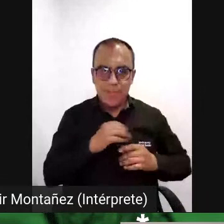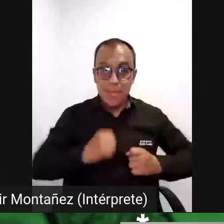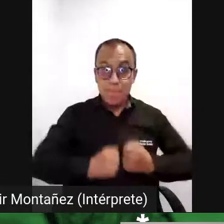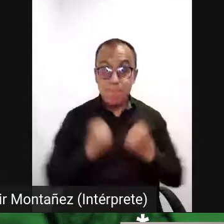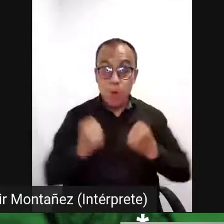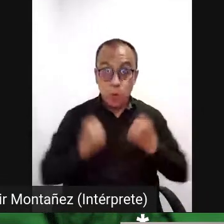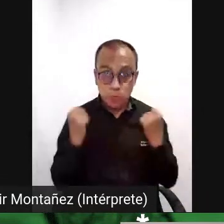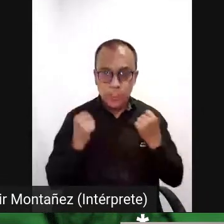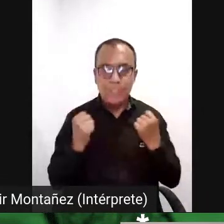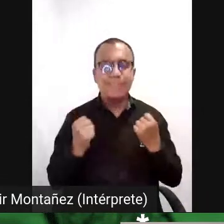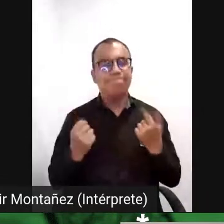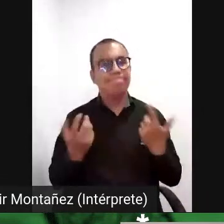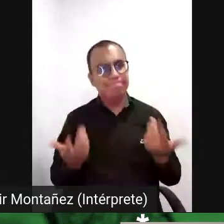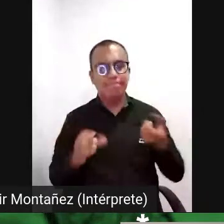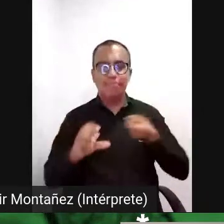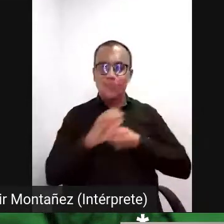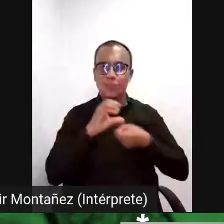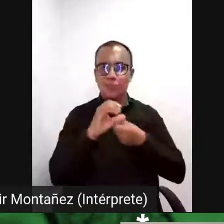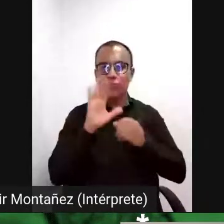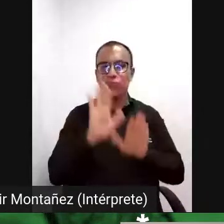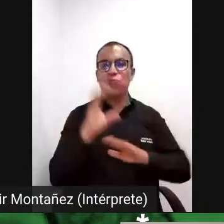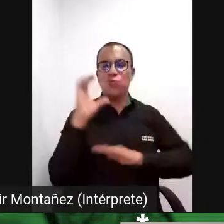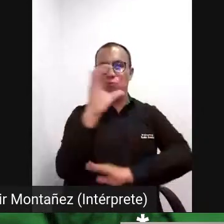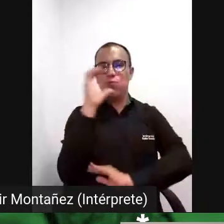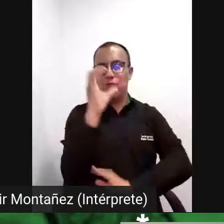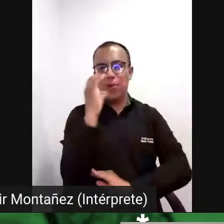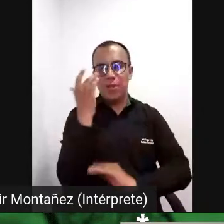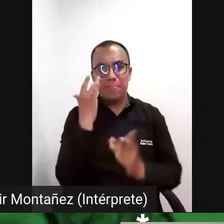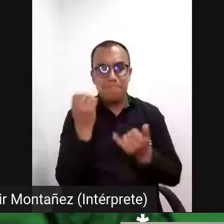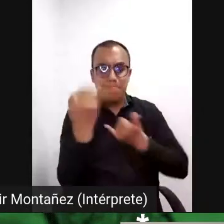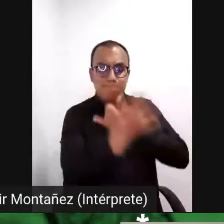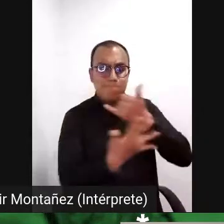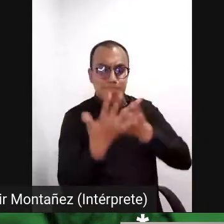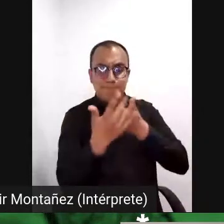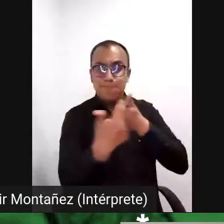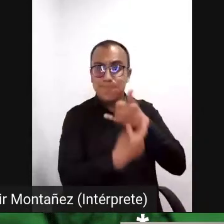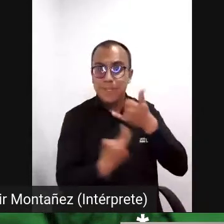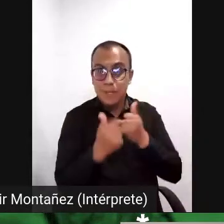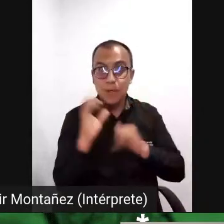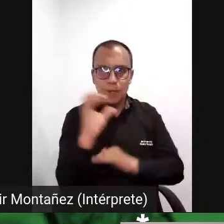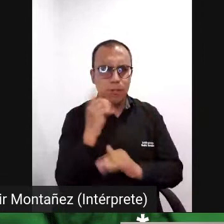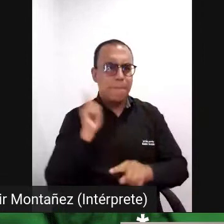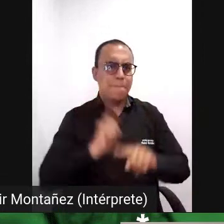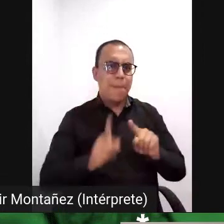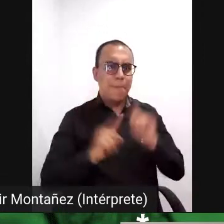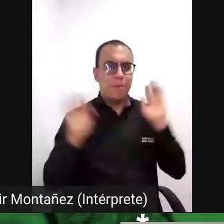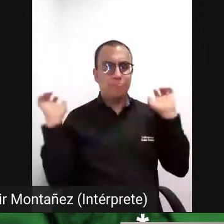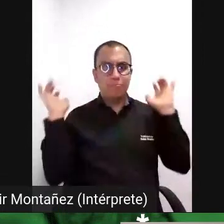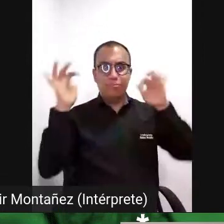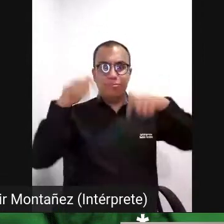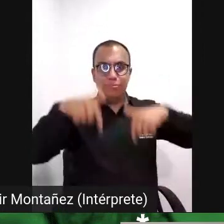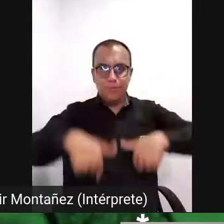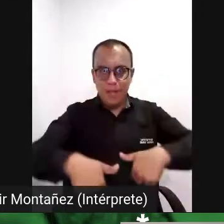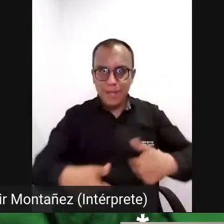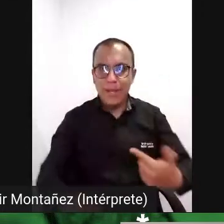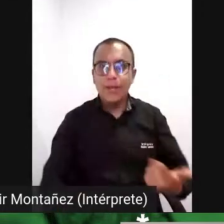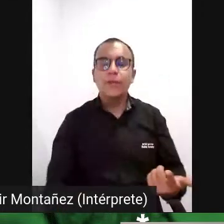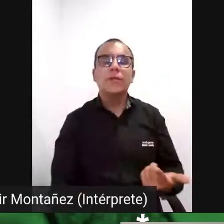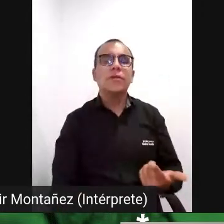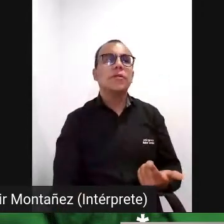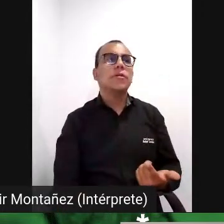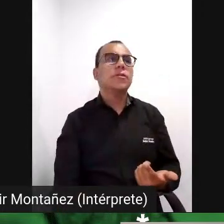que es una ciudad de Colombia que representa a toda Colombia porque pues aquí hay gente de todas partes, me incluyo entre estas